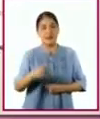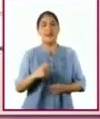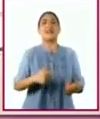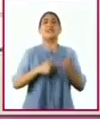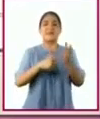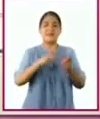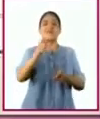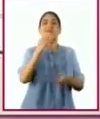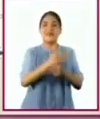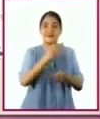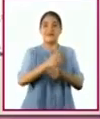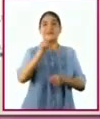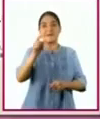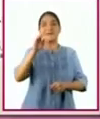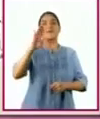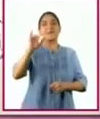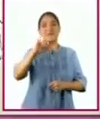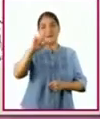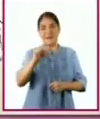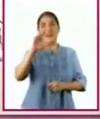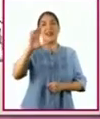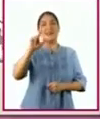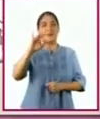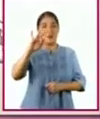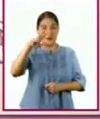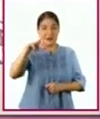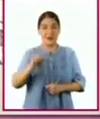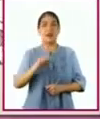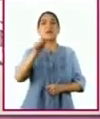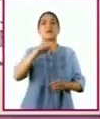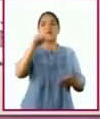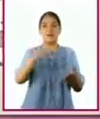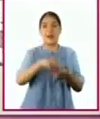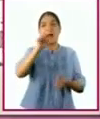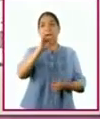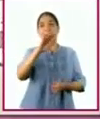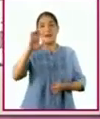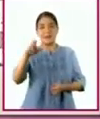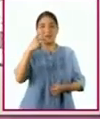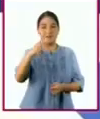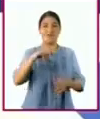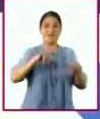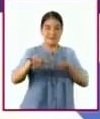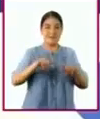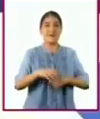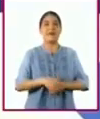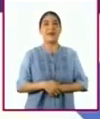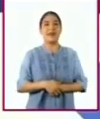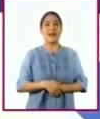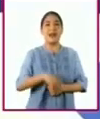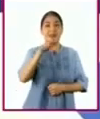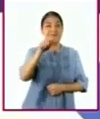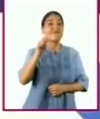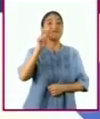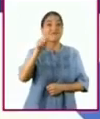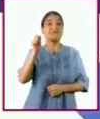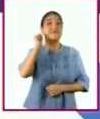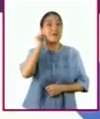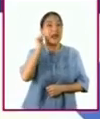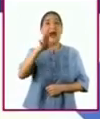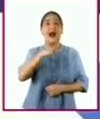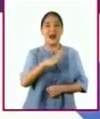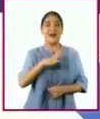Baja California, pero ahora en la sección ABC Geográfico. Baja California es una de las